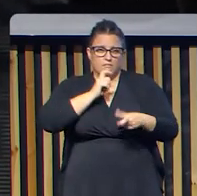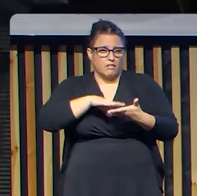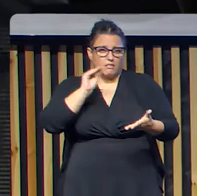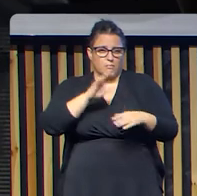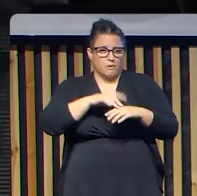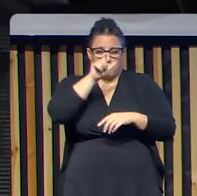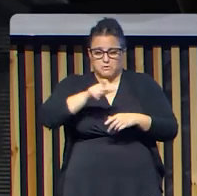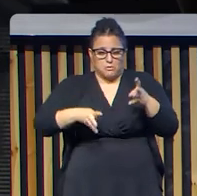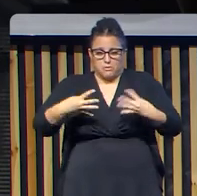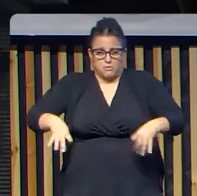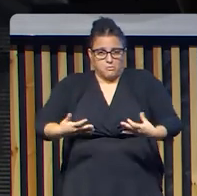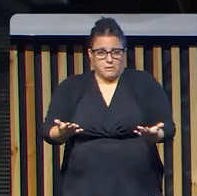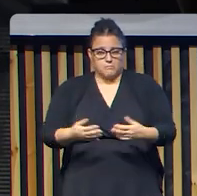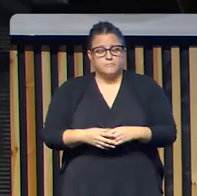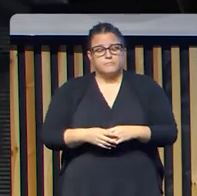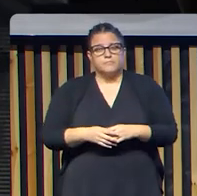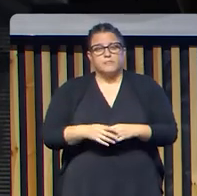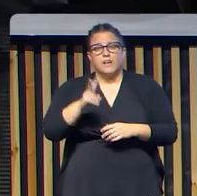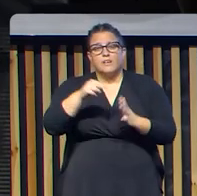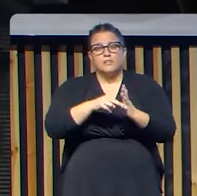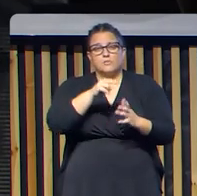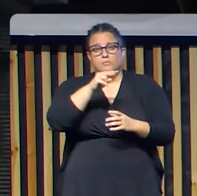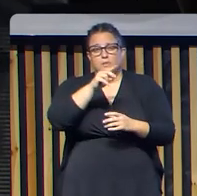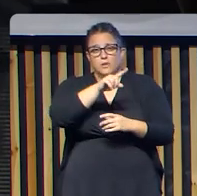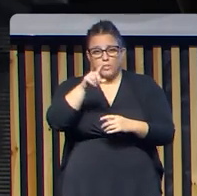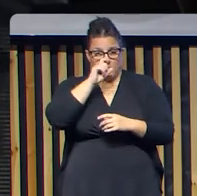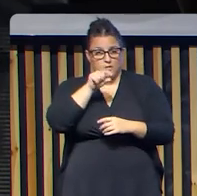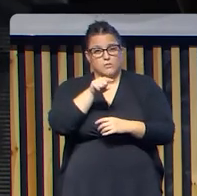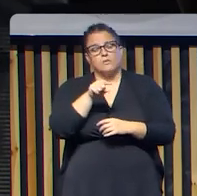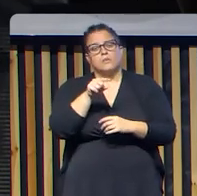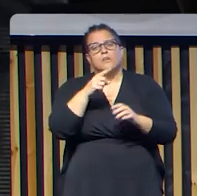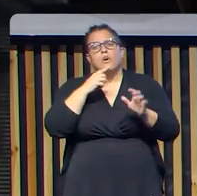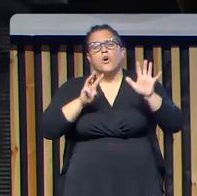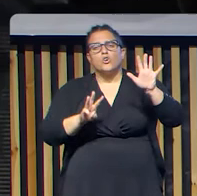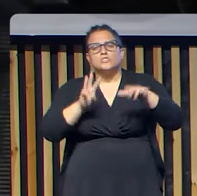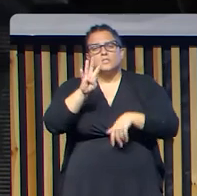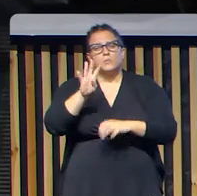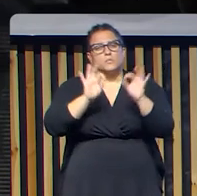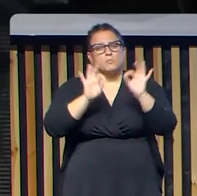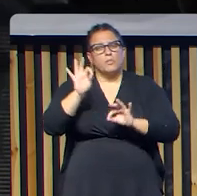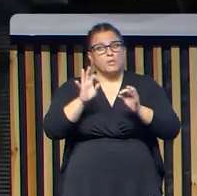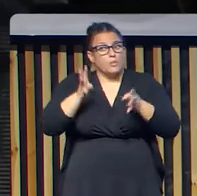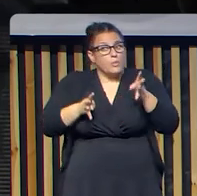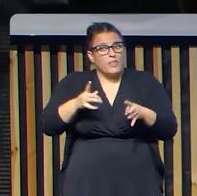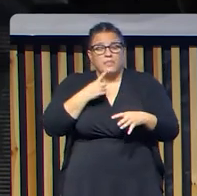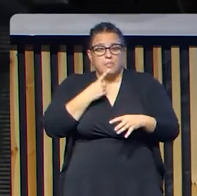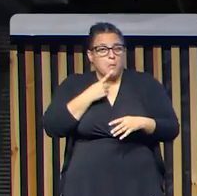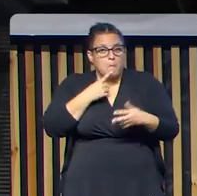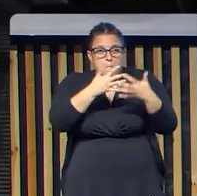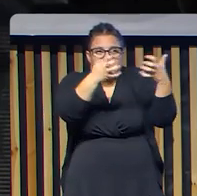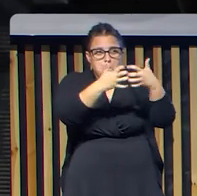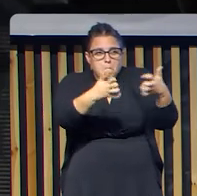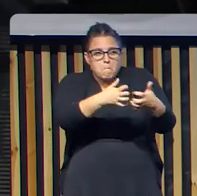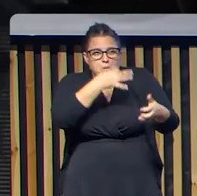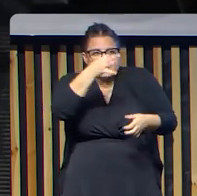medio en el 2011 nos dicen que un 84% de los ciudadanos decían No entiendo lo que está diciendo